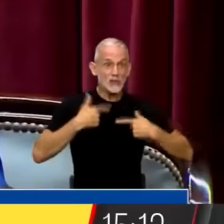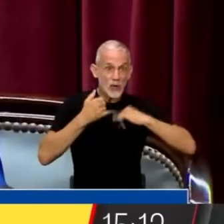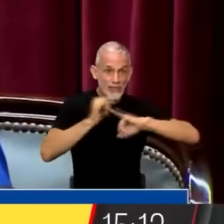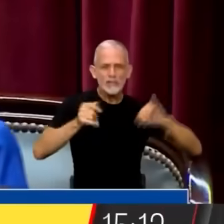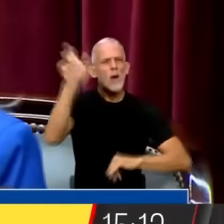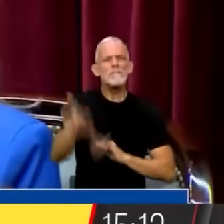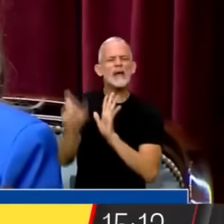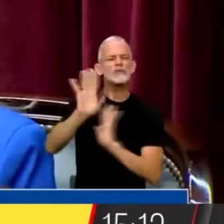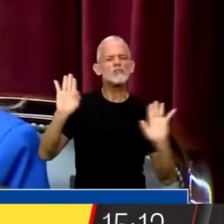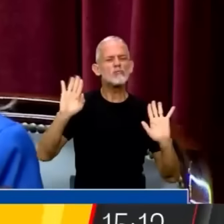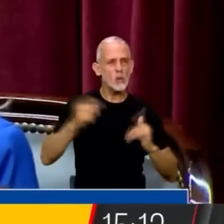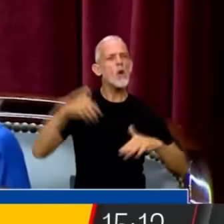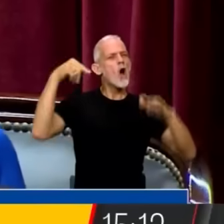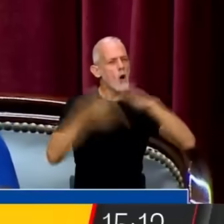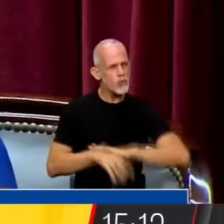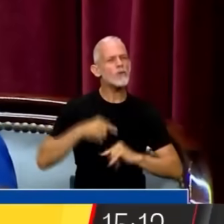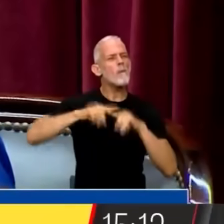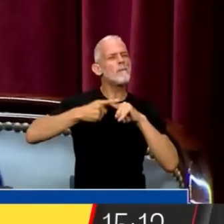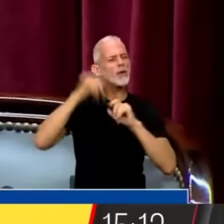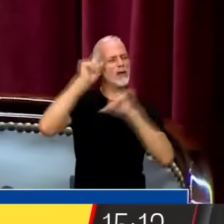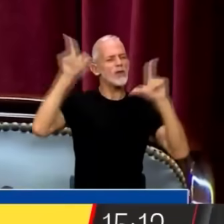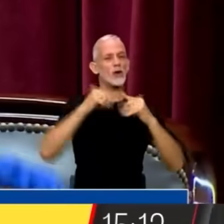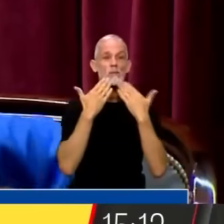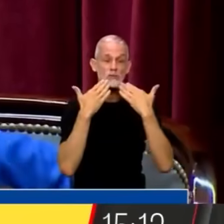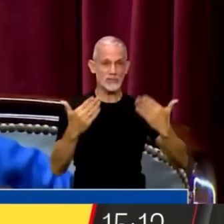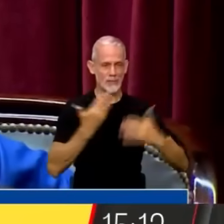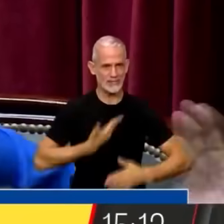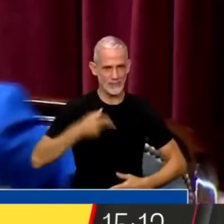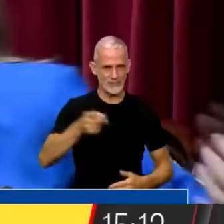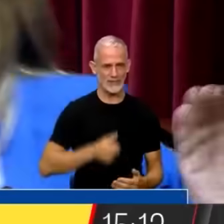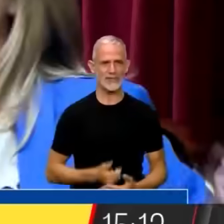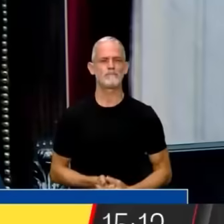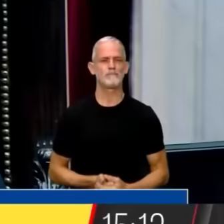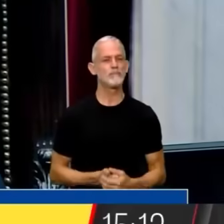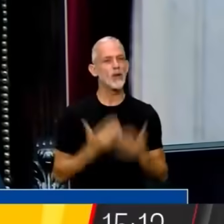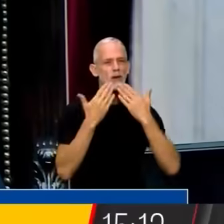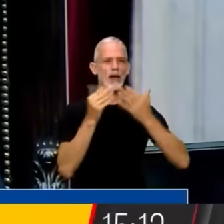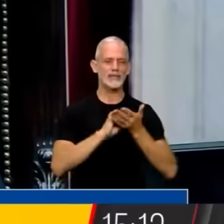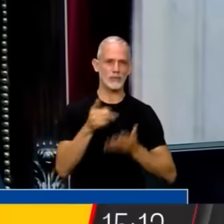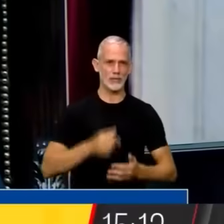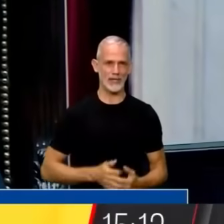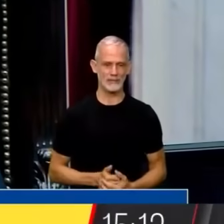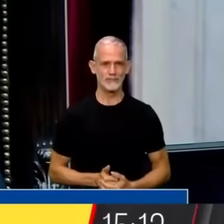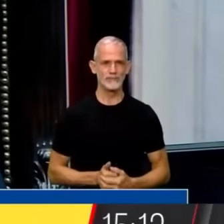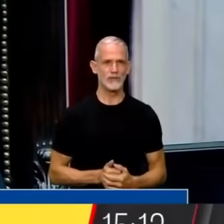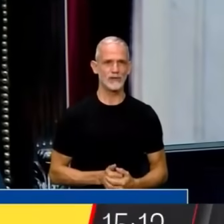es personal, pero es profundamente político. Muchas gracias, señor presidente. Gracias, diputada.